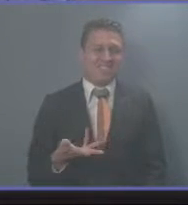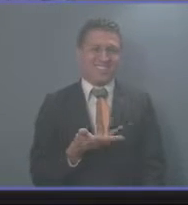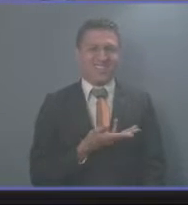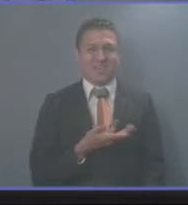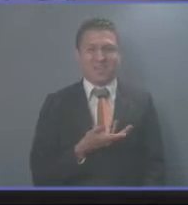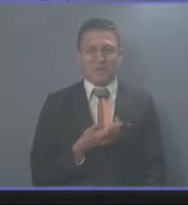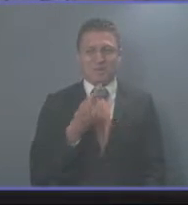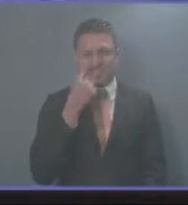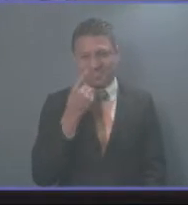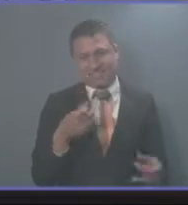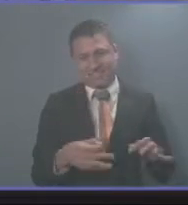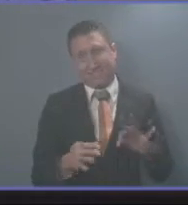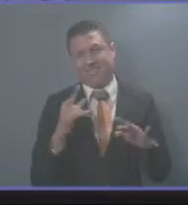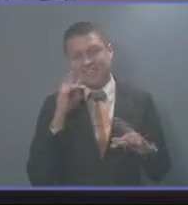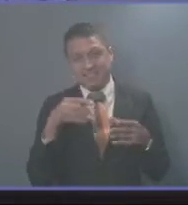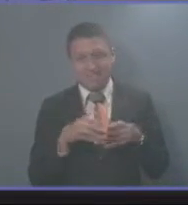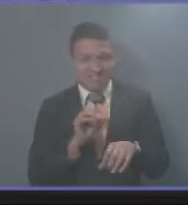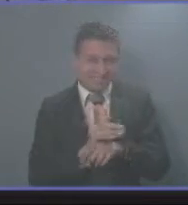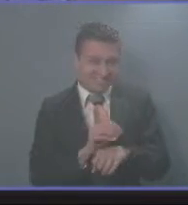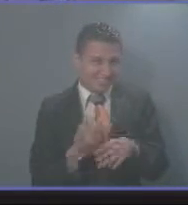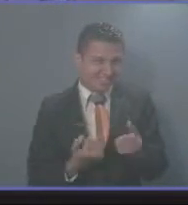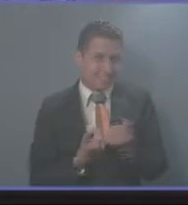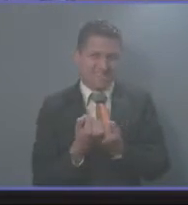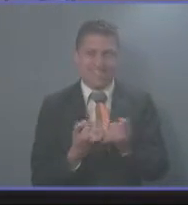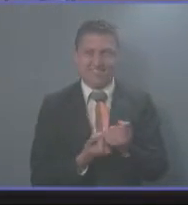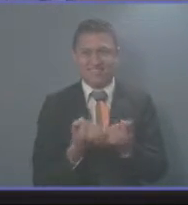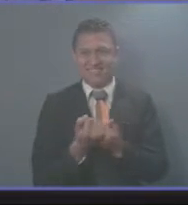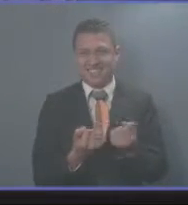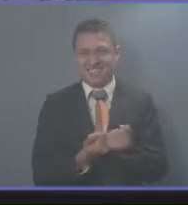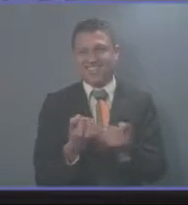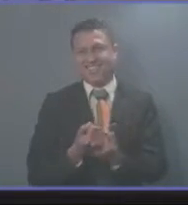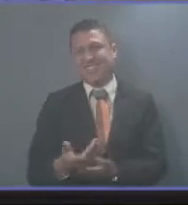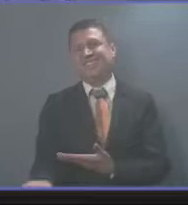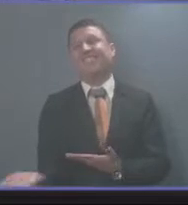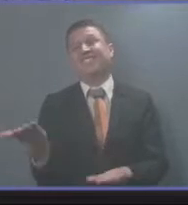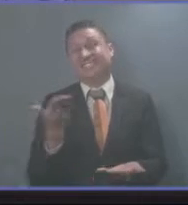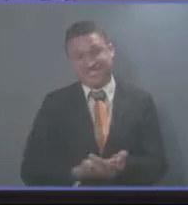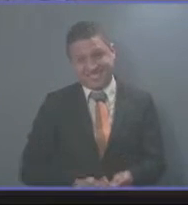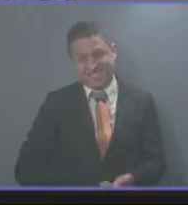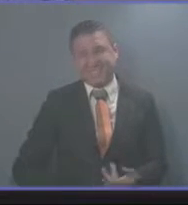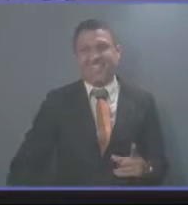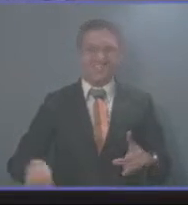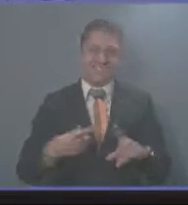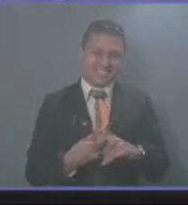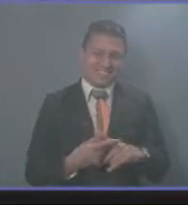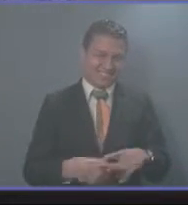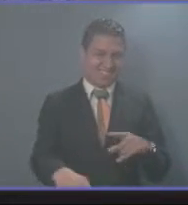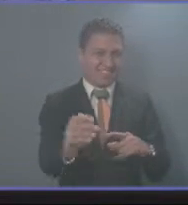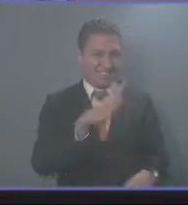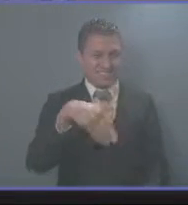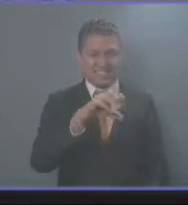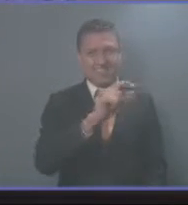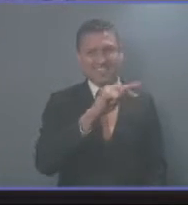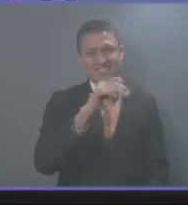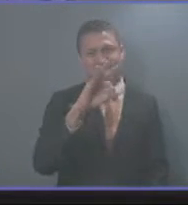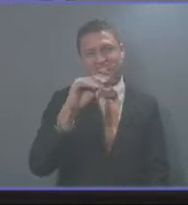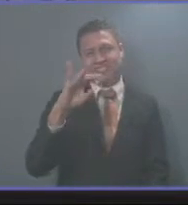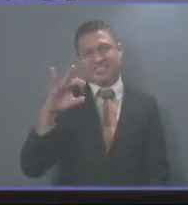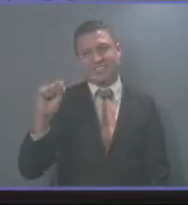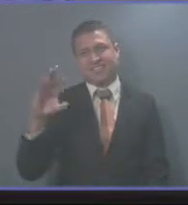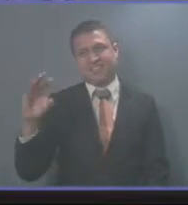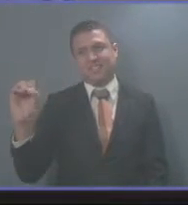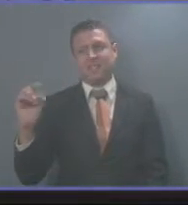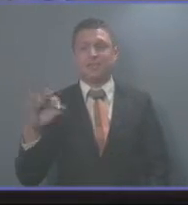María conduce a San Fernando y de la carretera que de San Rafael conduce a San Francisco Morazán del departamento de